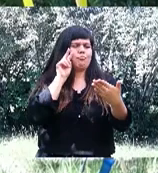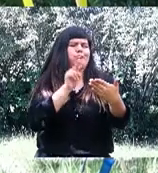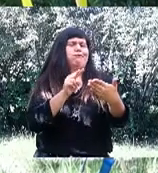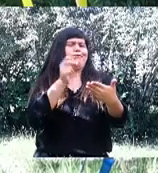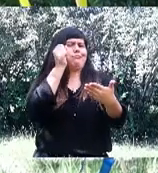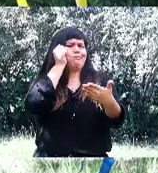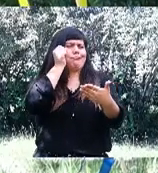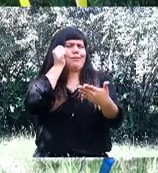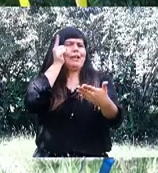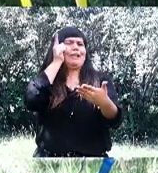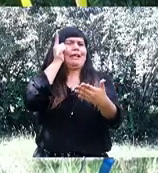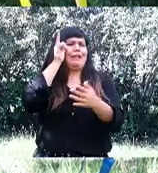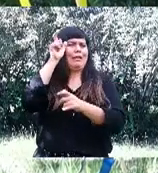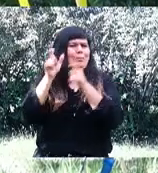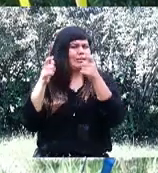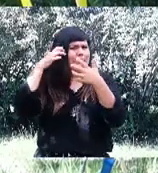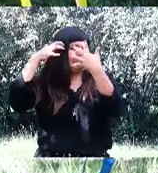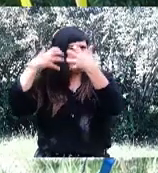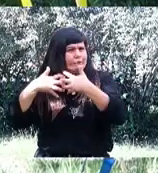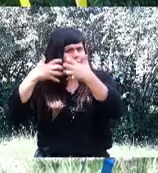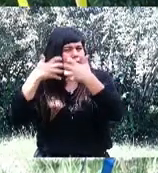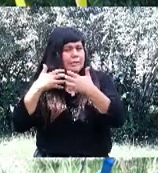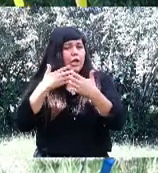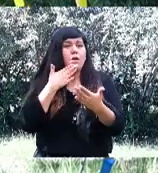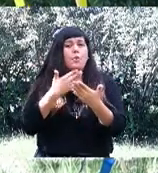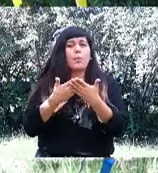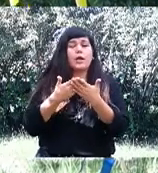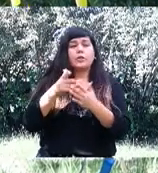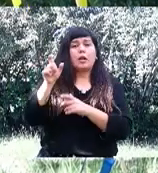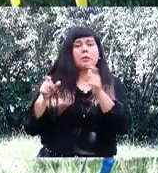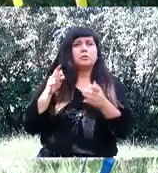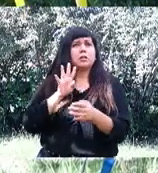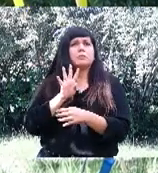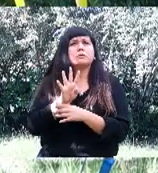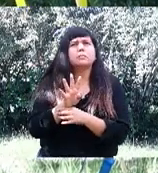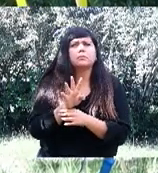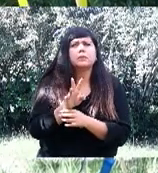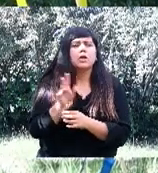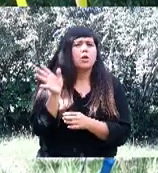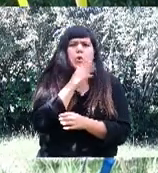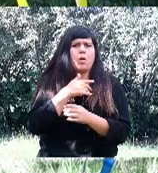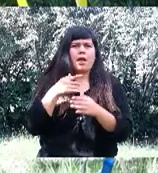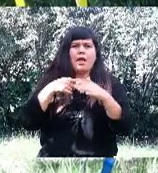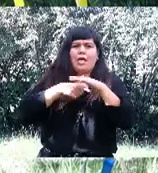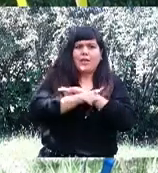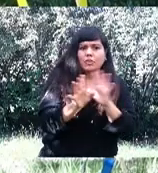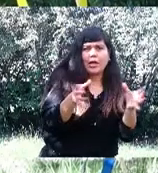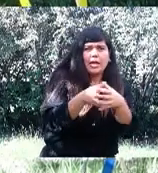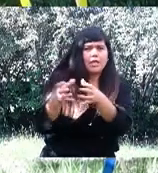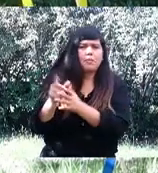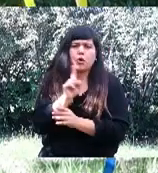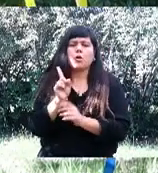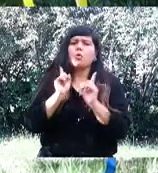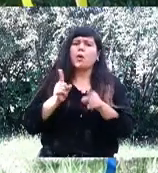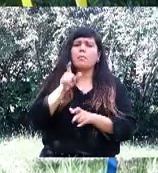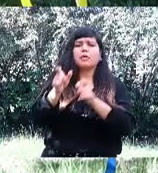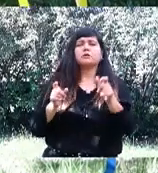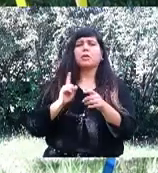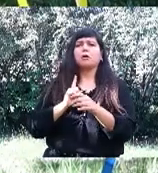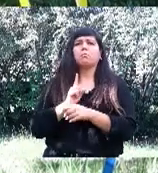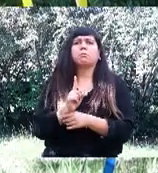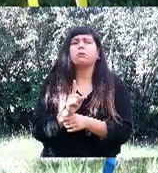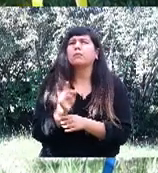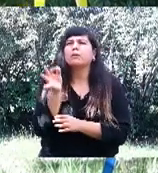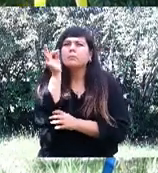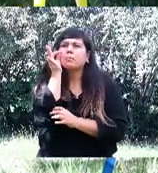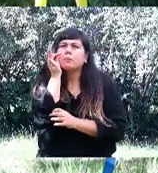Eh en la gente que interactúa sin sin estar de adentro como nosotros eh la gente que igualmente interactúa con